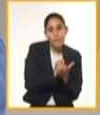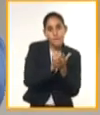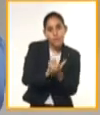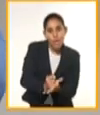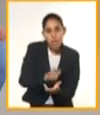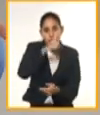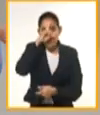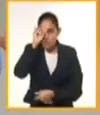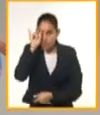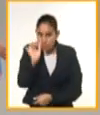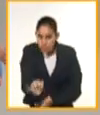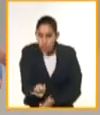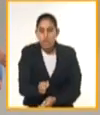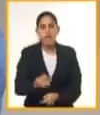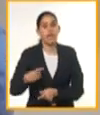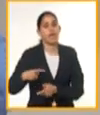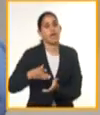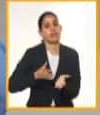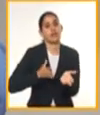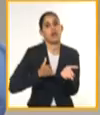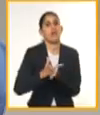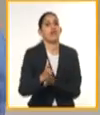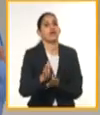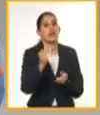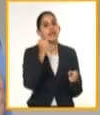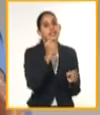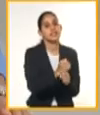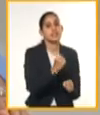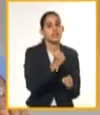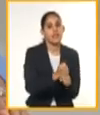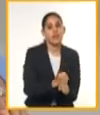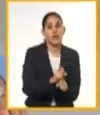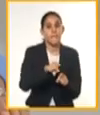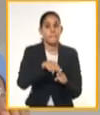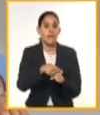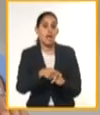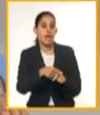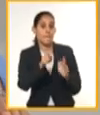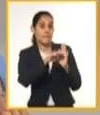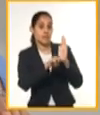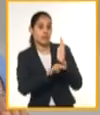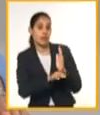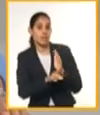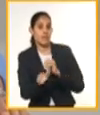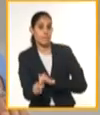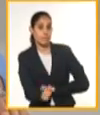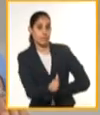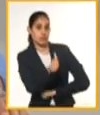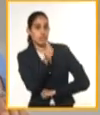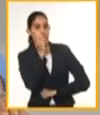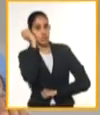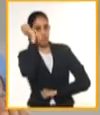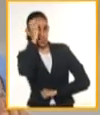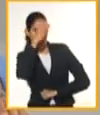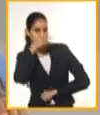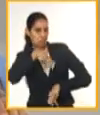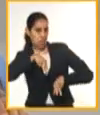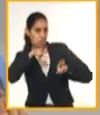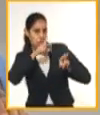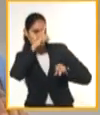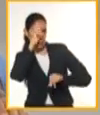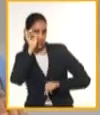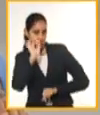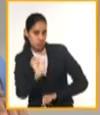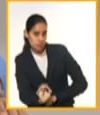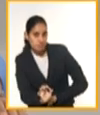ahora a la labor o el programa de esta administración Trump. Dado que es un sitio que está